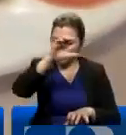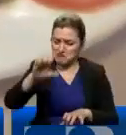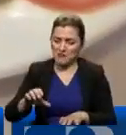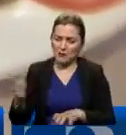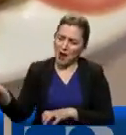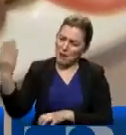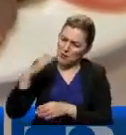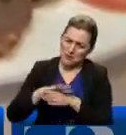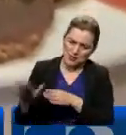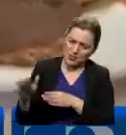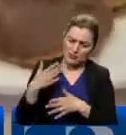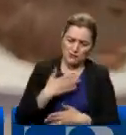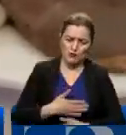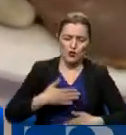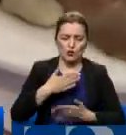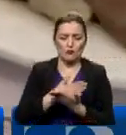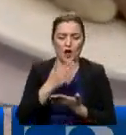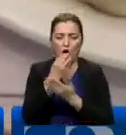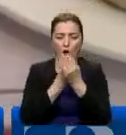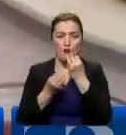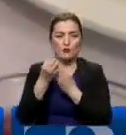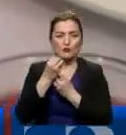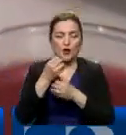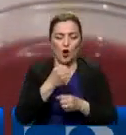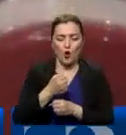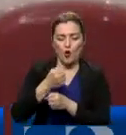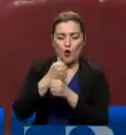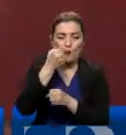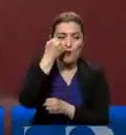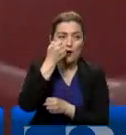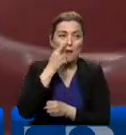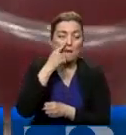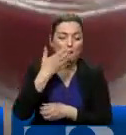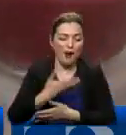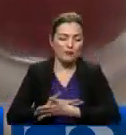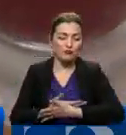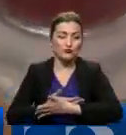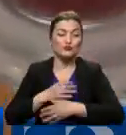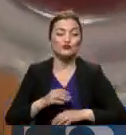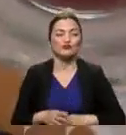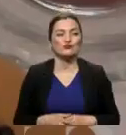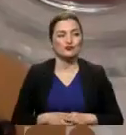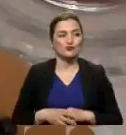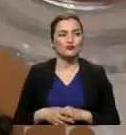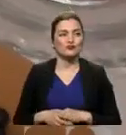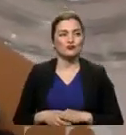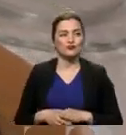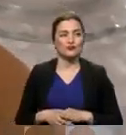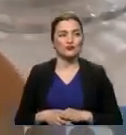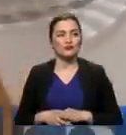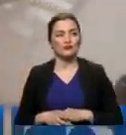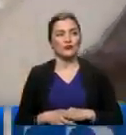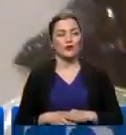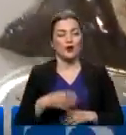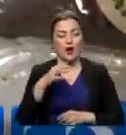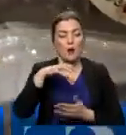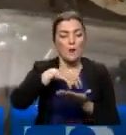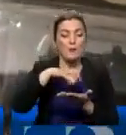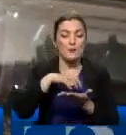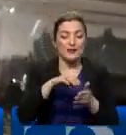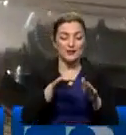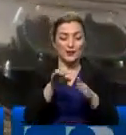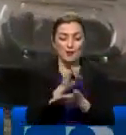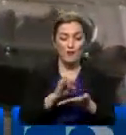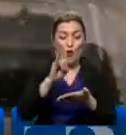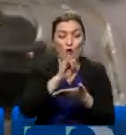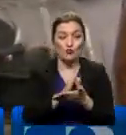fechas de este feriado la gastronomía. También tenemos la colada morada con las guaguas de pan. En nuestra provincia de Imbabura, en la ciudad de Ibarra, se dan